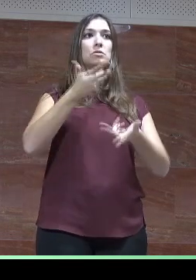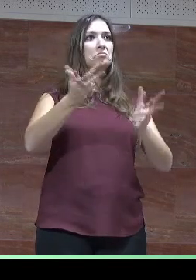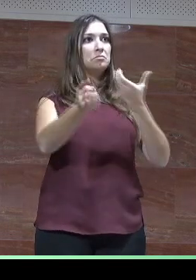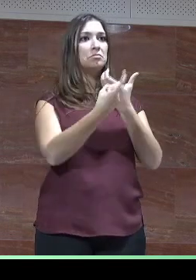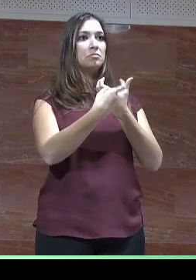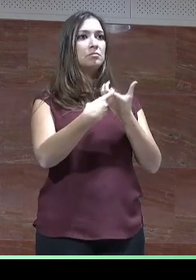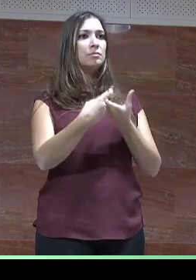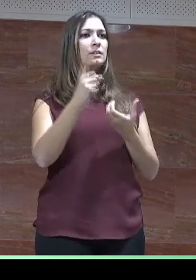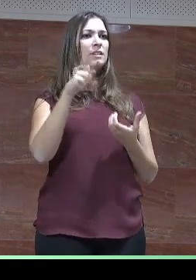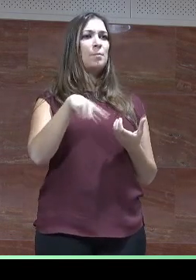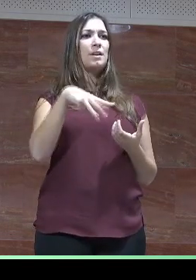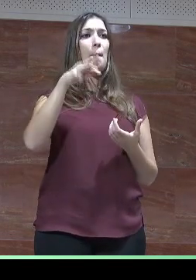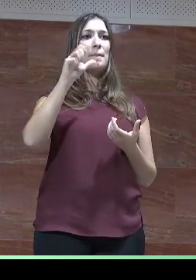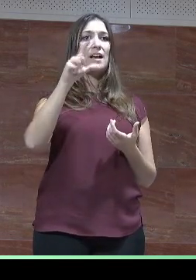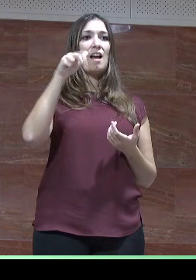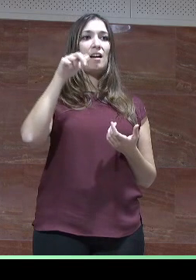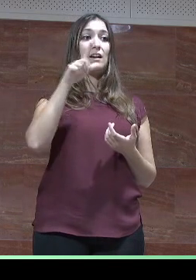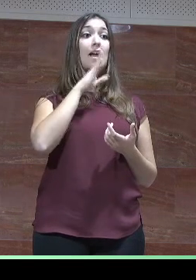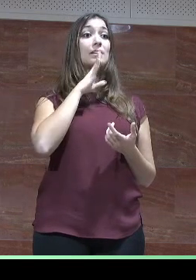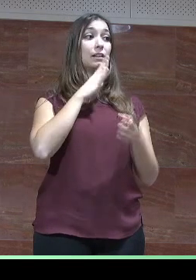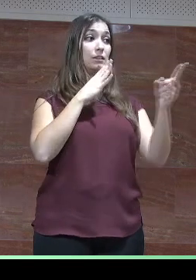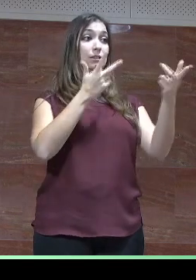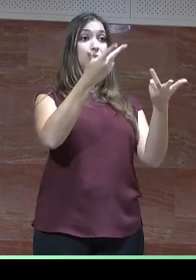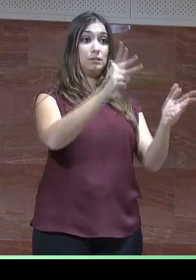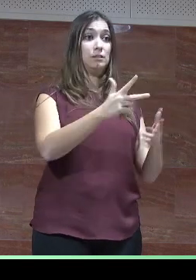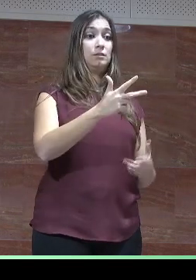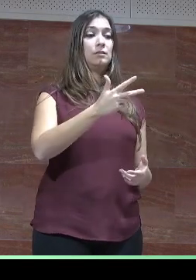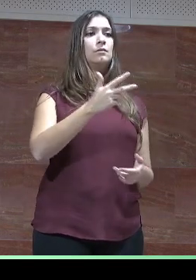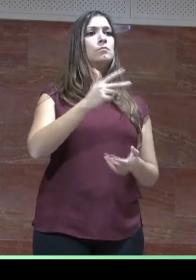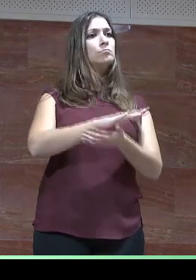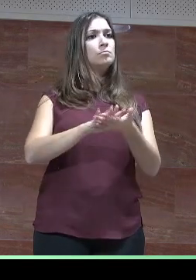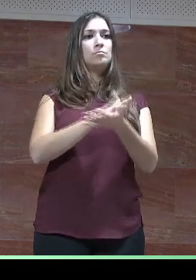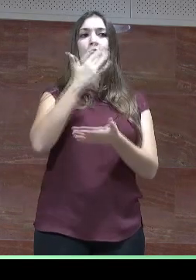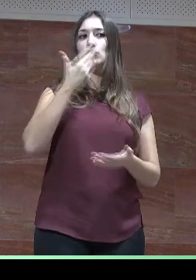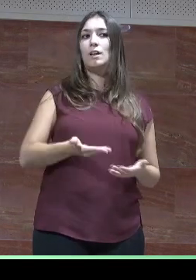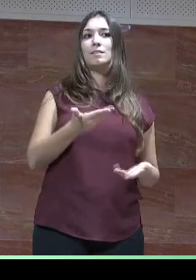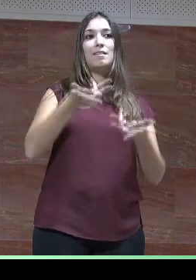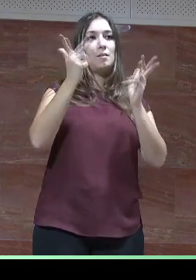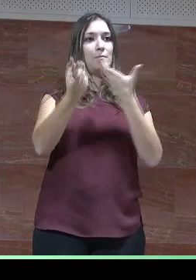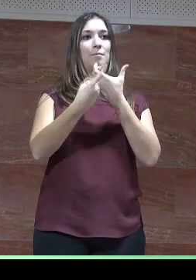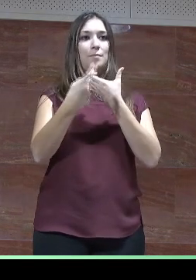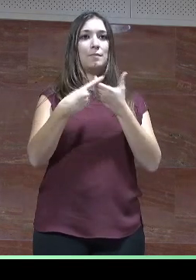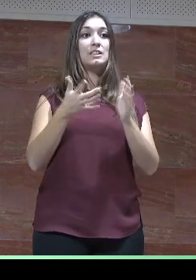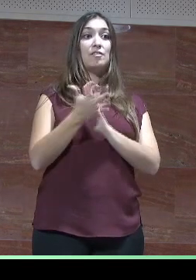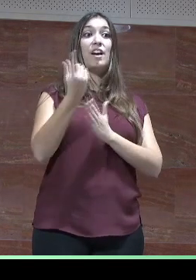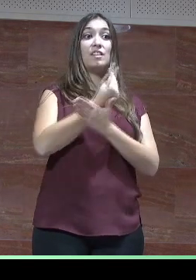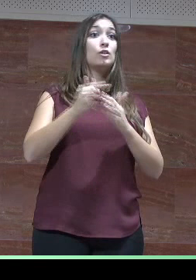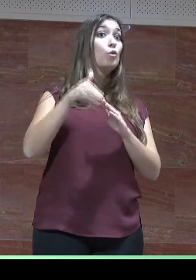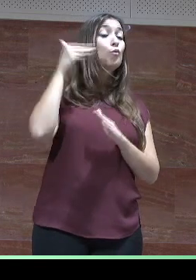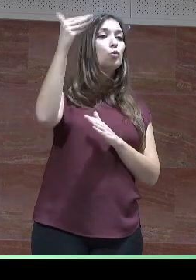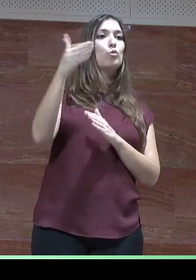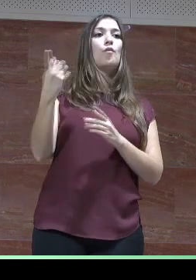lo señalaba antes aquí Miguel Ángel desde abajo, yo creo que son la clave del diseño de esos escenarios de